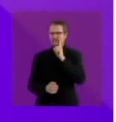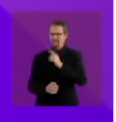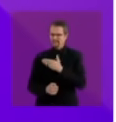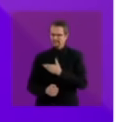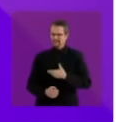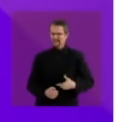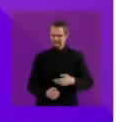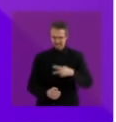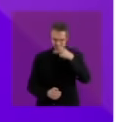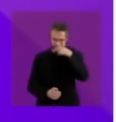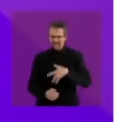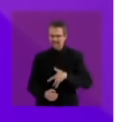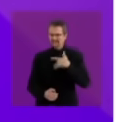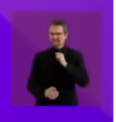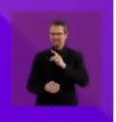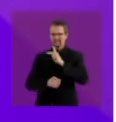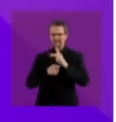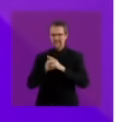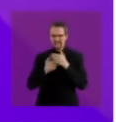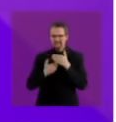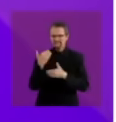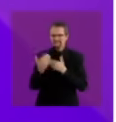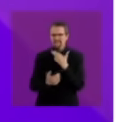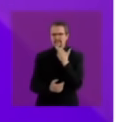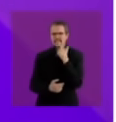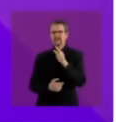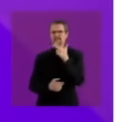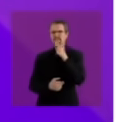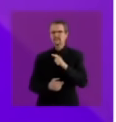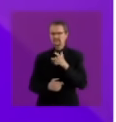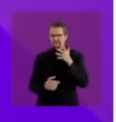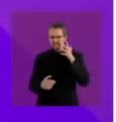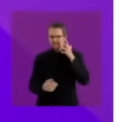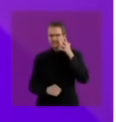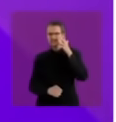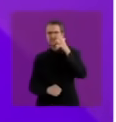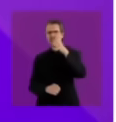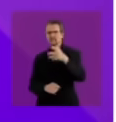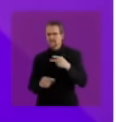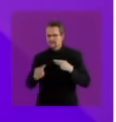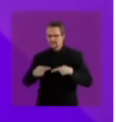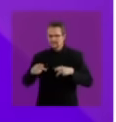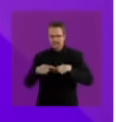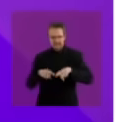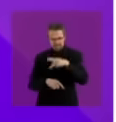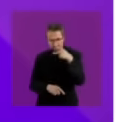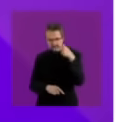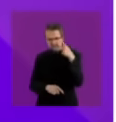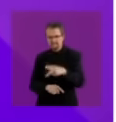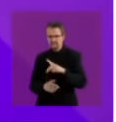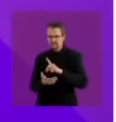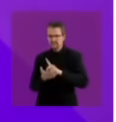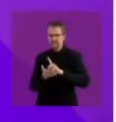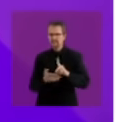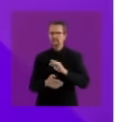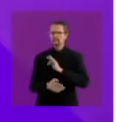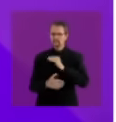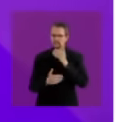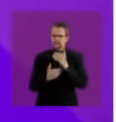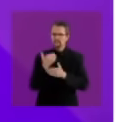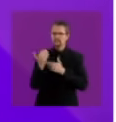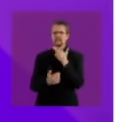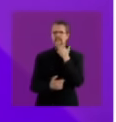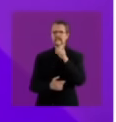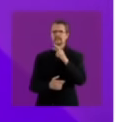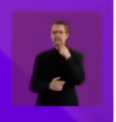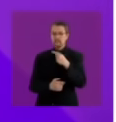país próspero, donde salir adelante sea un derecho, no un privilegio. En mí vas a tener